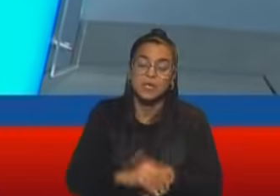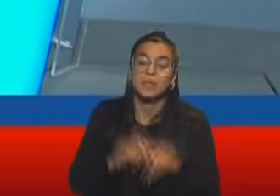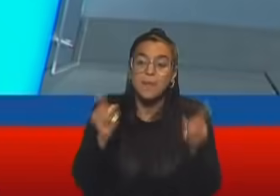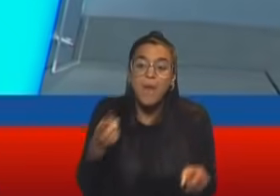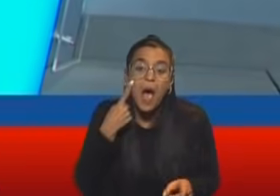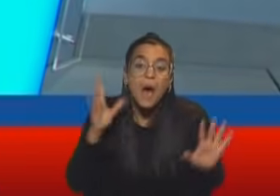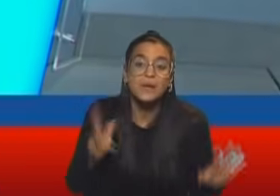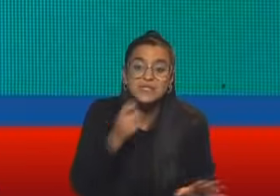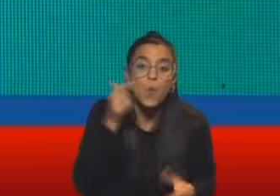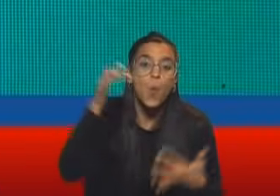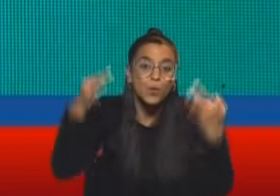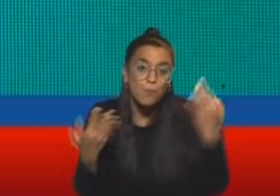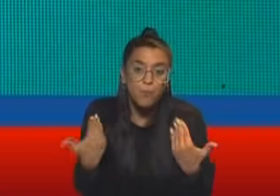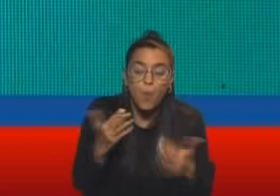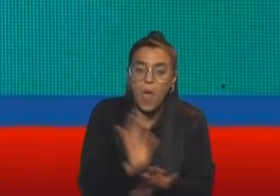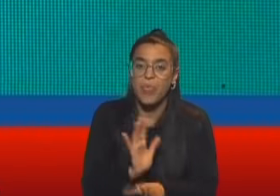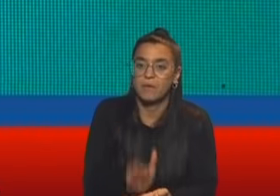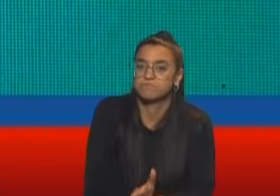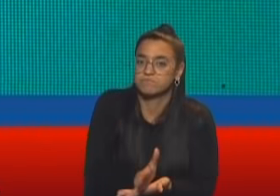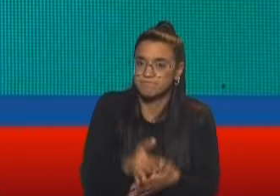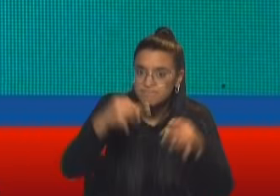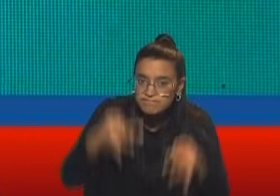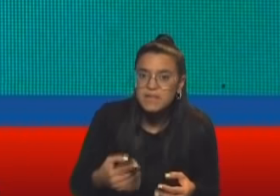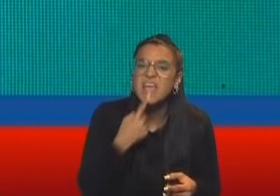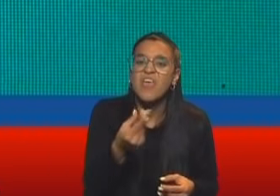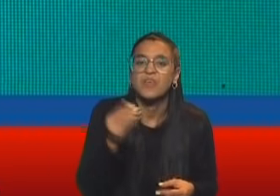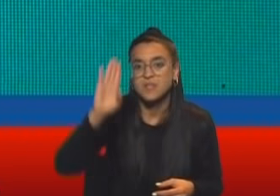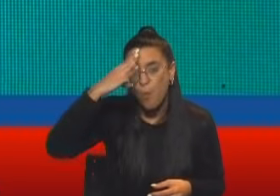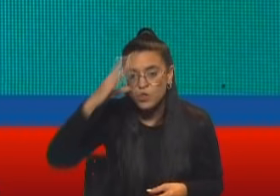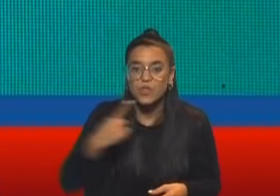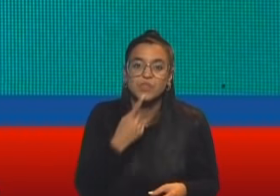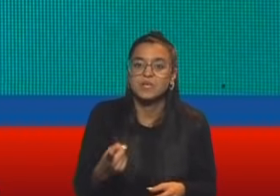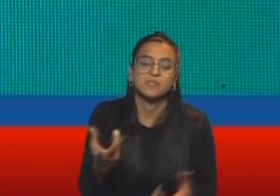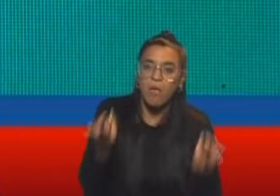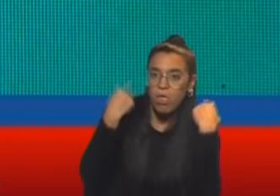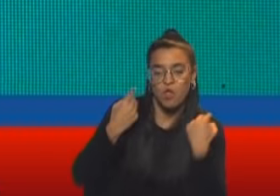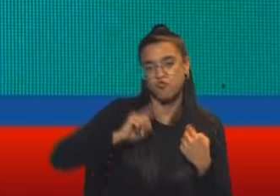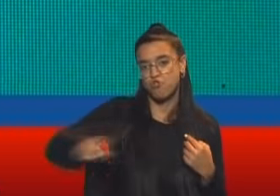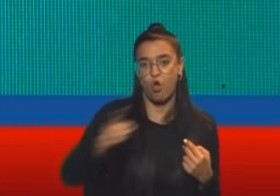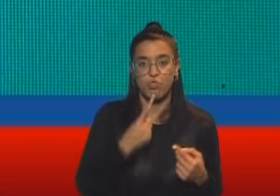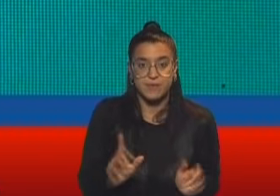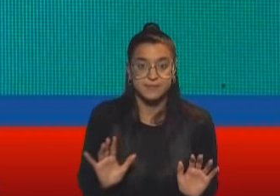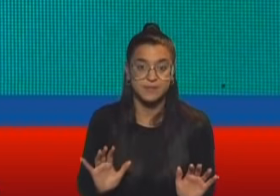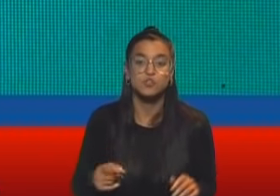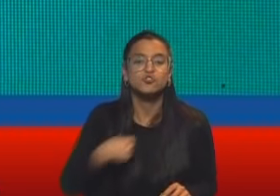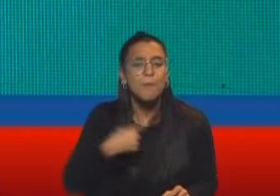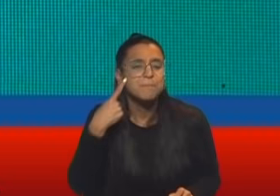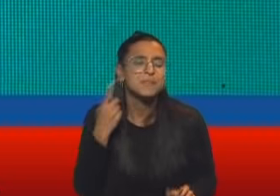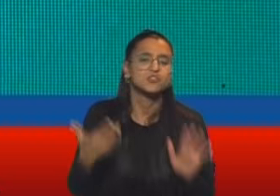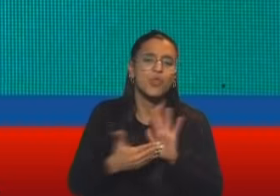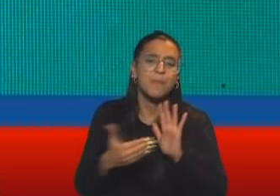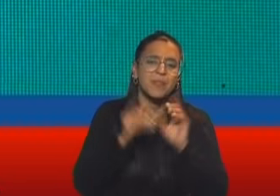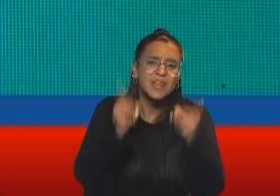a ver si la justicia puede realmente imponerse a lo que está diciendo Bolsonaro, que dice que no va a acatar de ninguna manera. Yo creo que va a depender